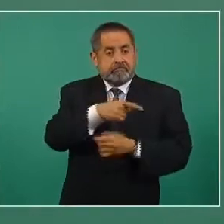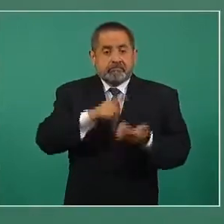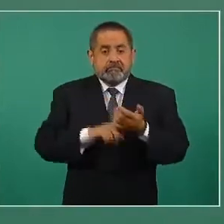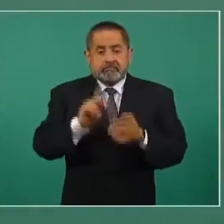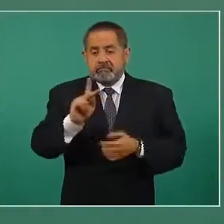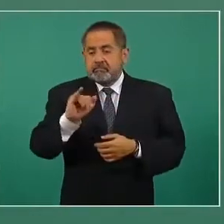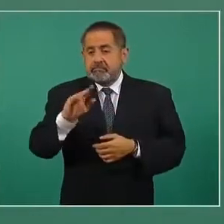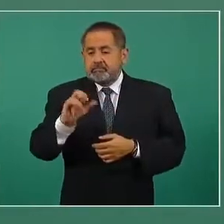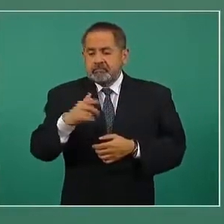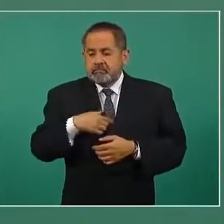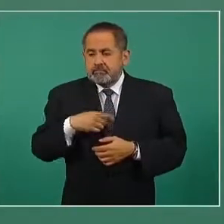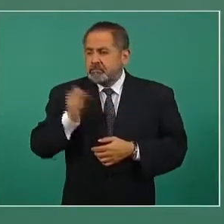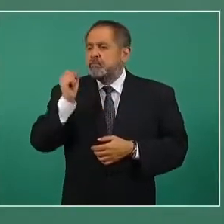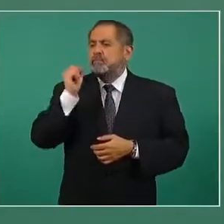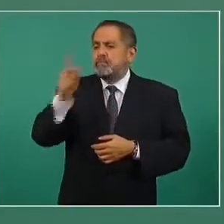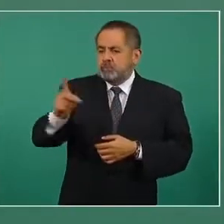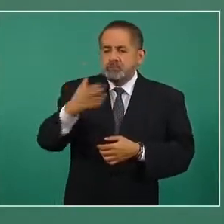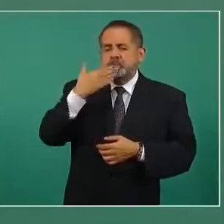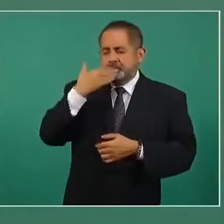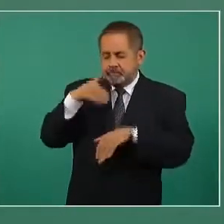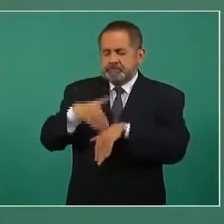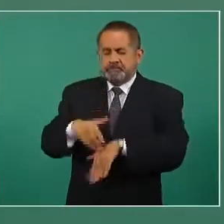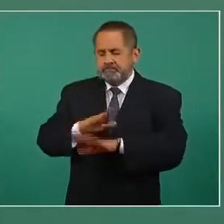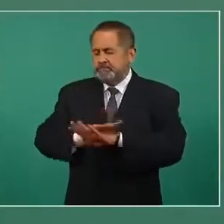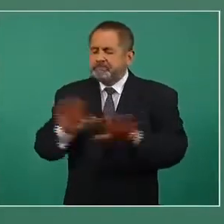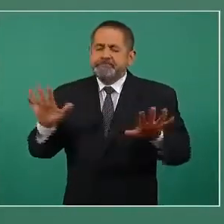aceptó el resultado.